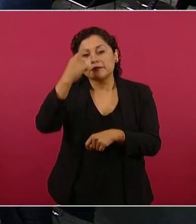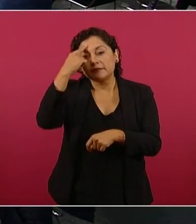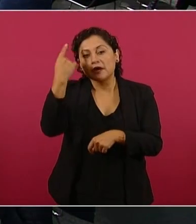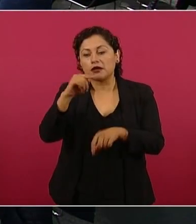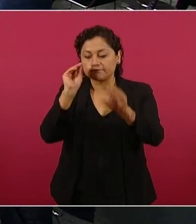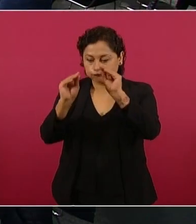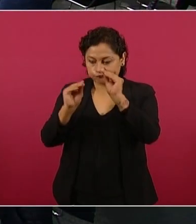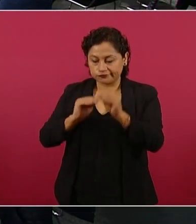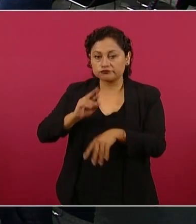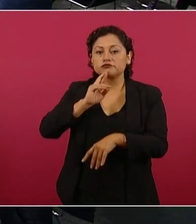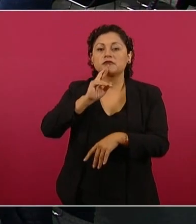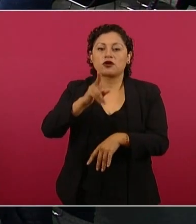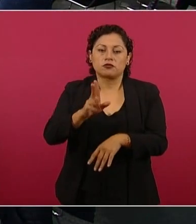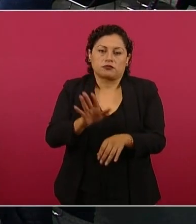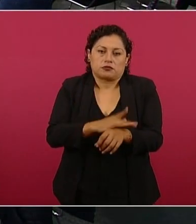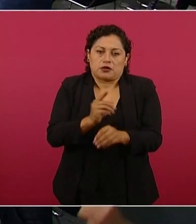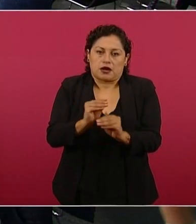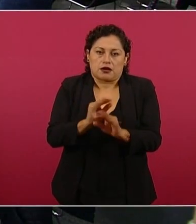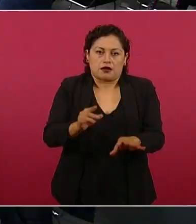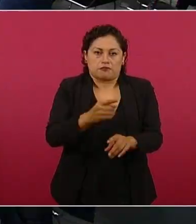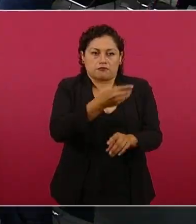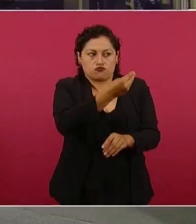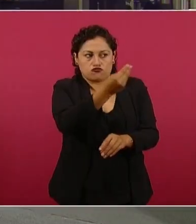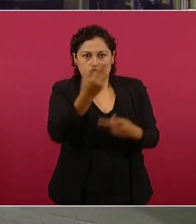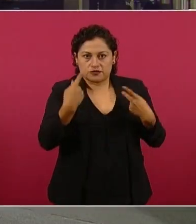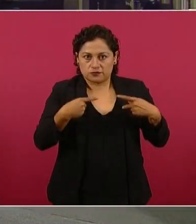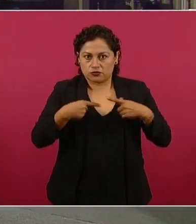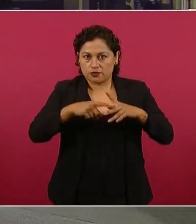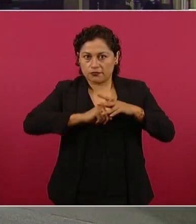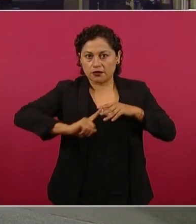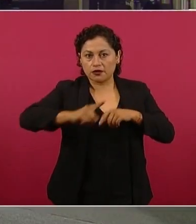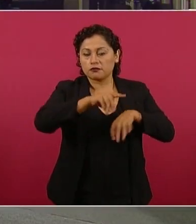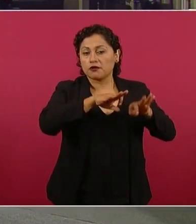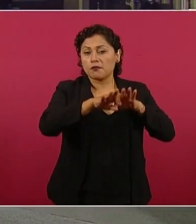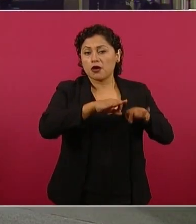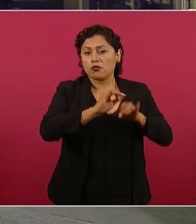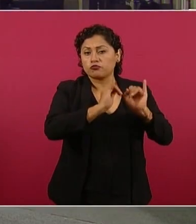así, por su cuenta. Gracias.